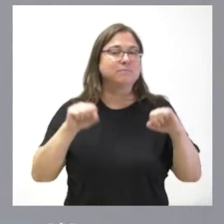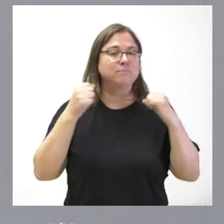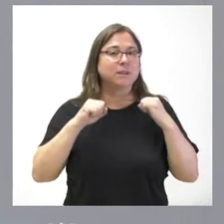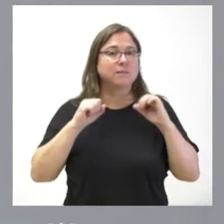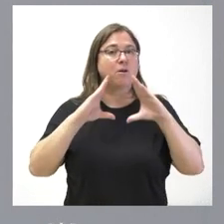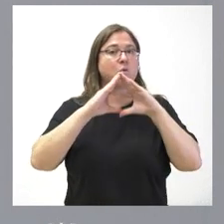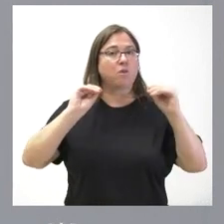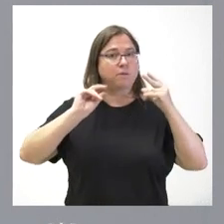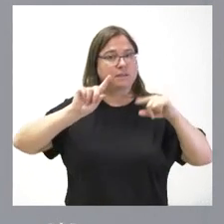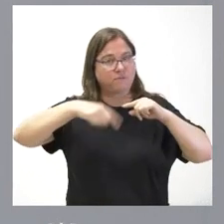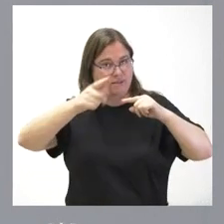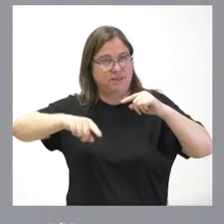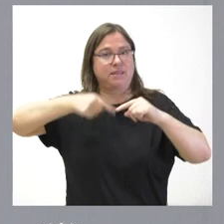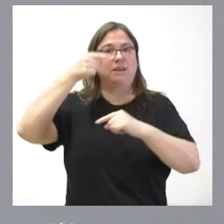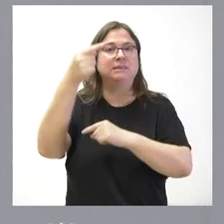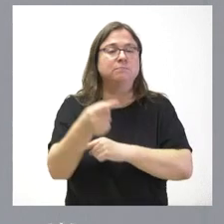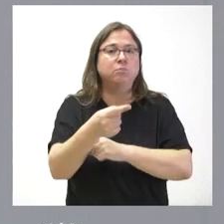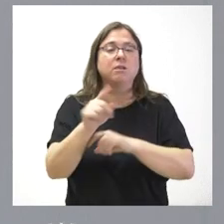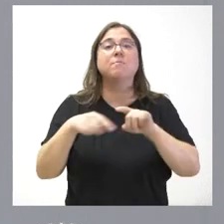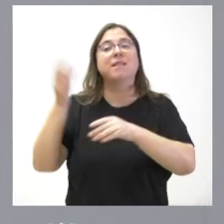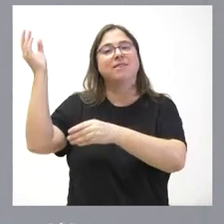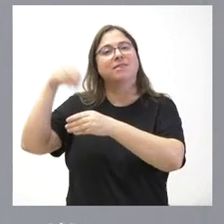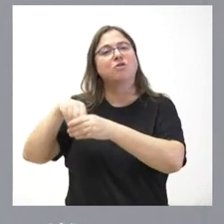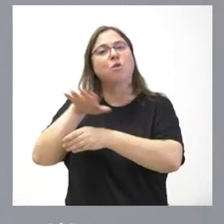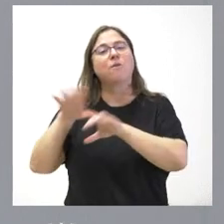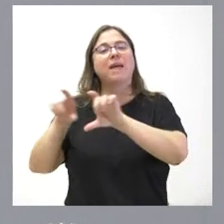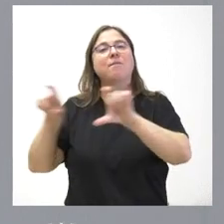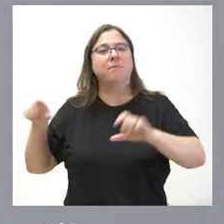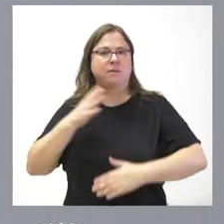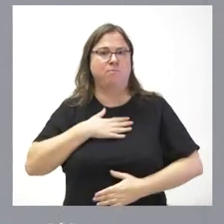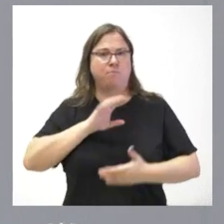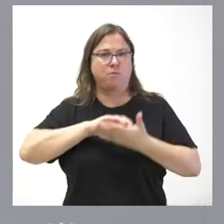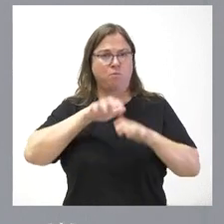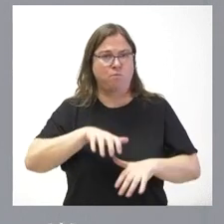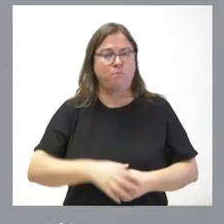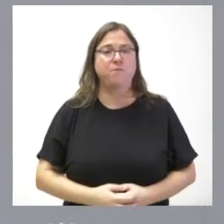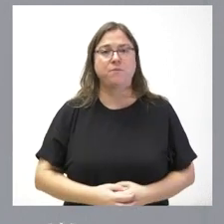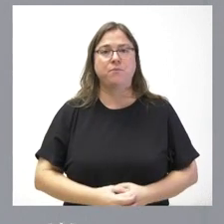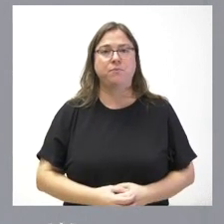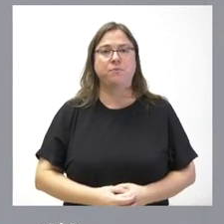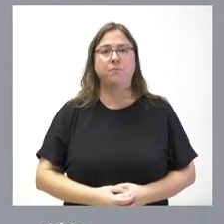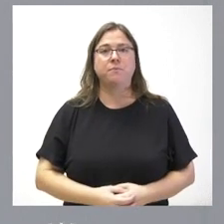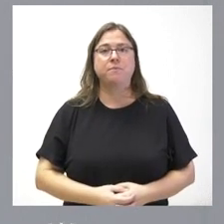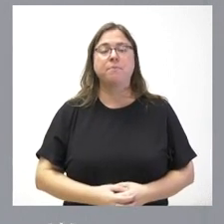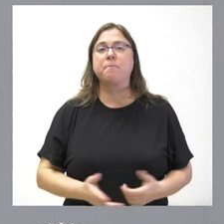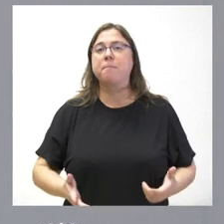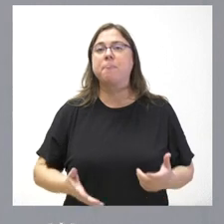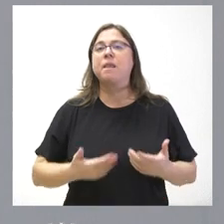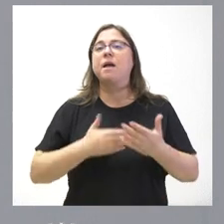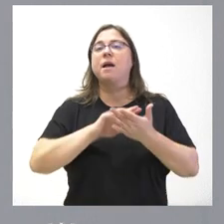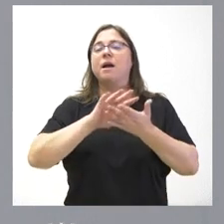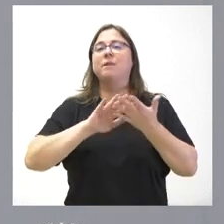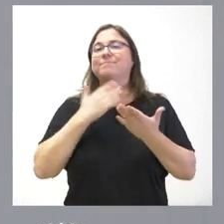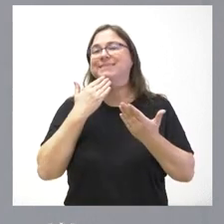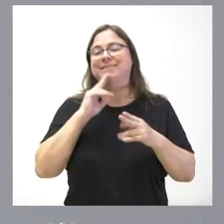posgrado universitarios en empresas de nuestra comunidad Autónoma estamos hablando de una